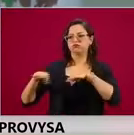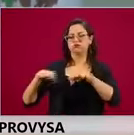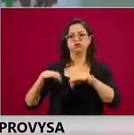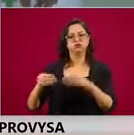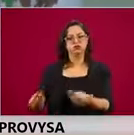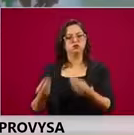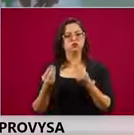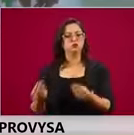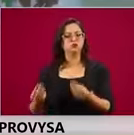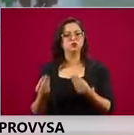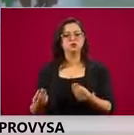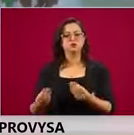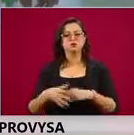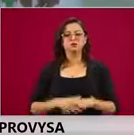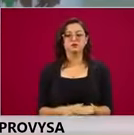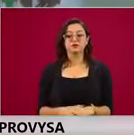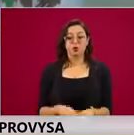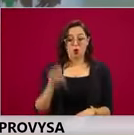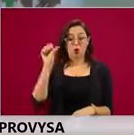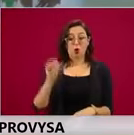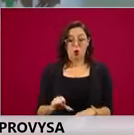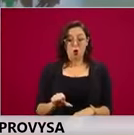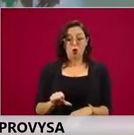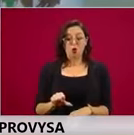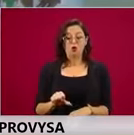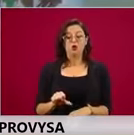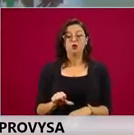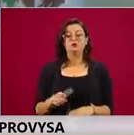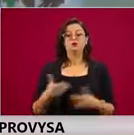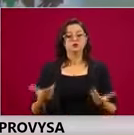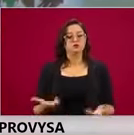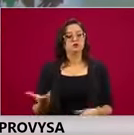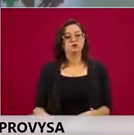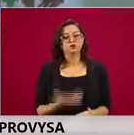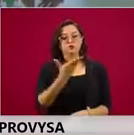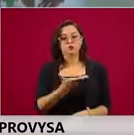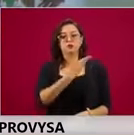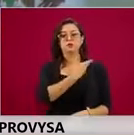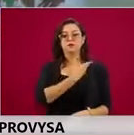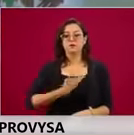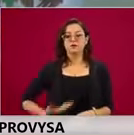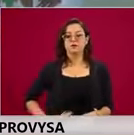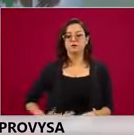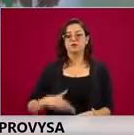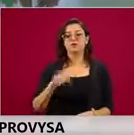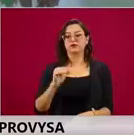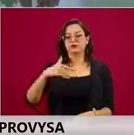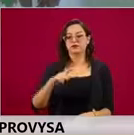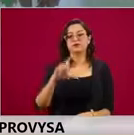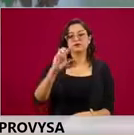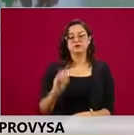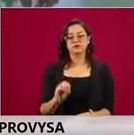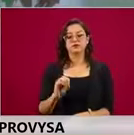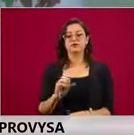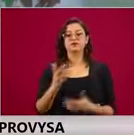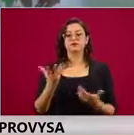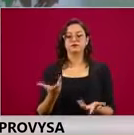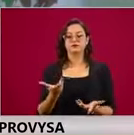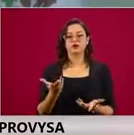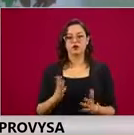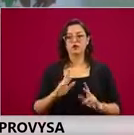Estamos agradecidos que esta mañana el señor presidente López Obrador